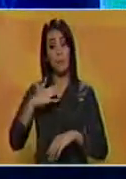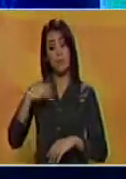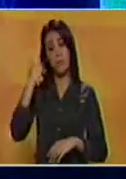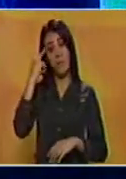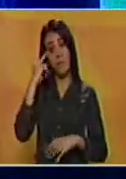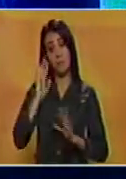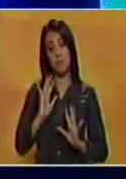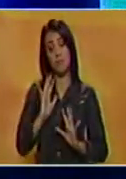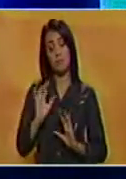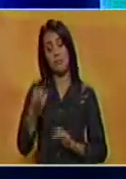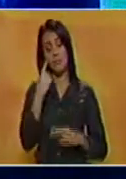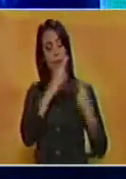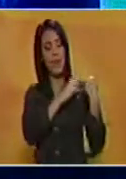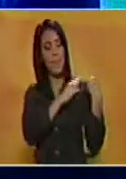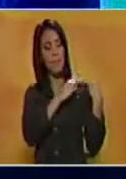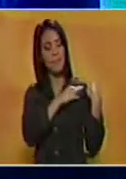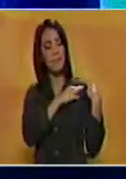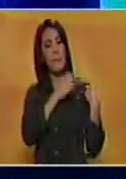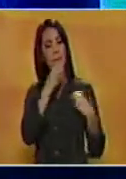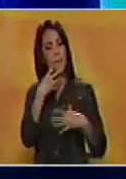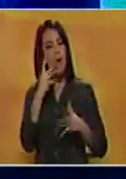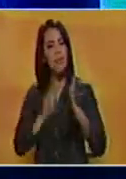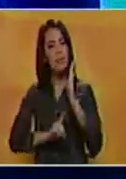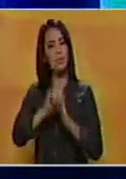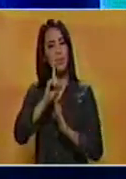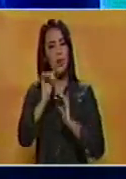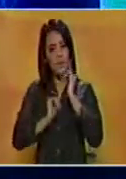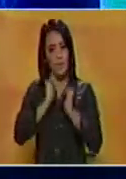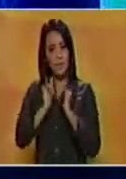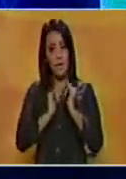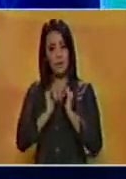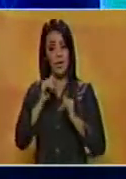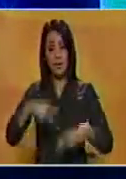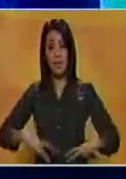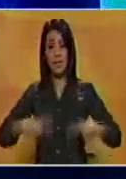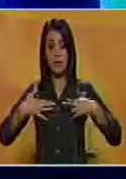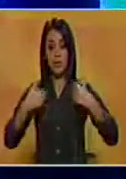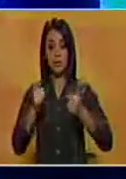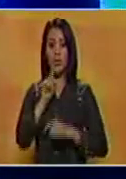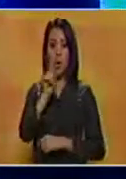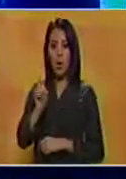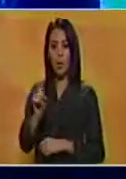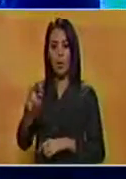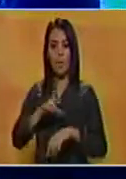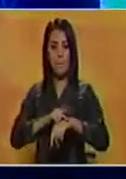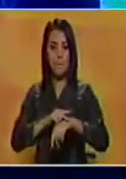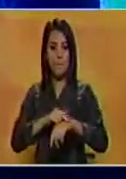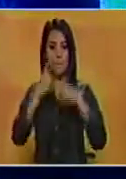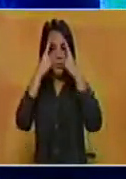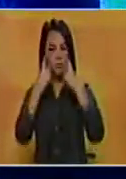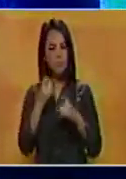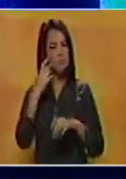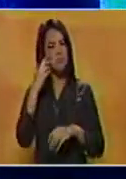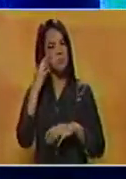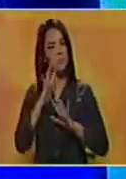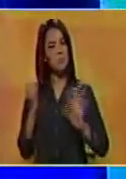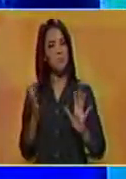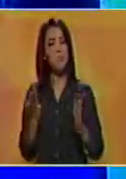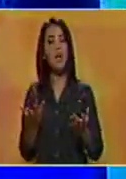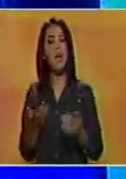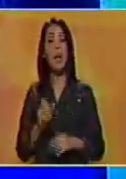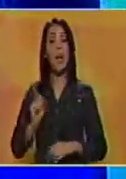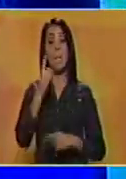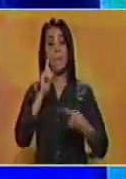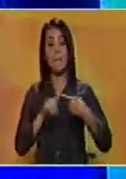las principales responsables del buen desarrollo del bebé. Por eso en BidiSalud consultamos con un especialista para conocer a detalle cuál es el